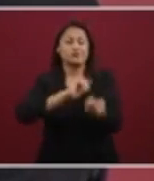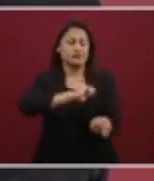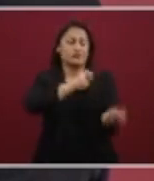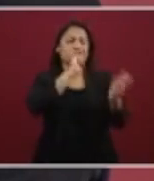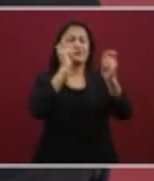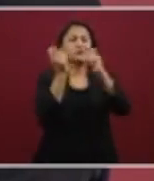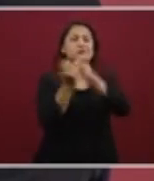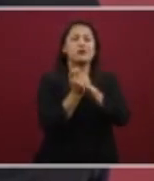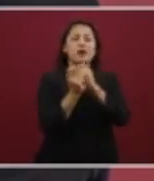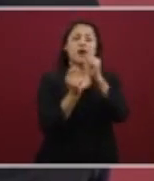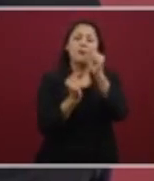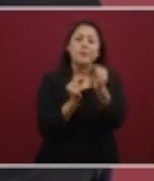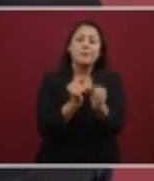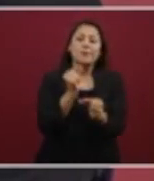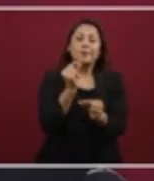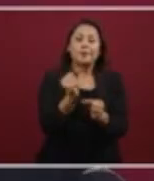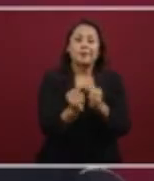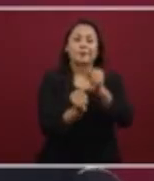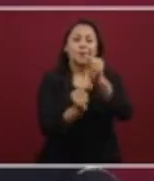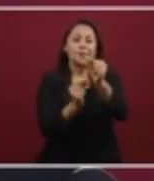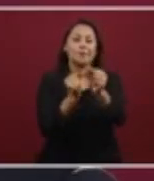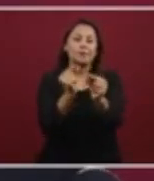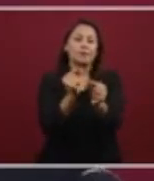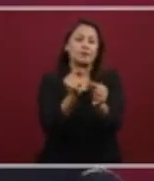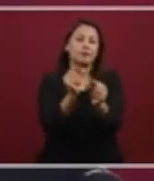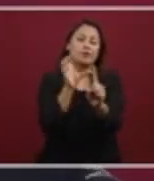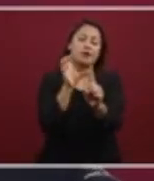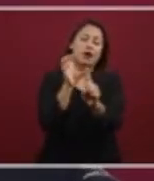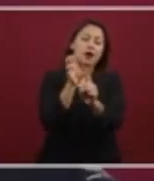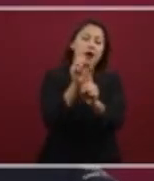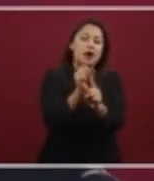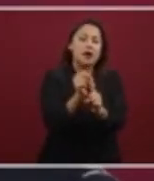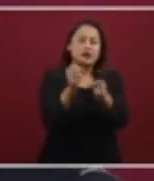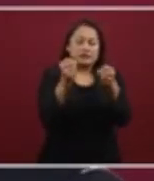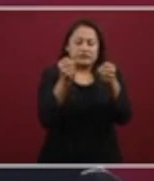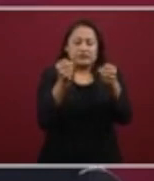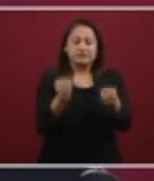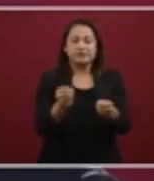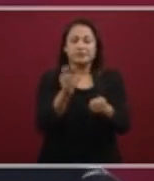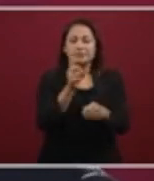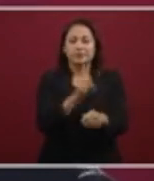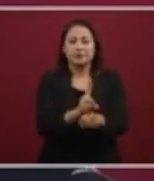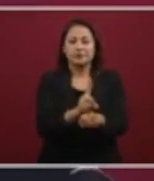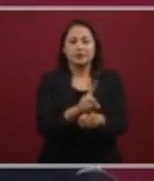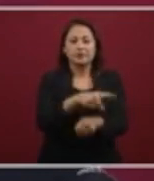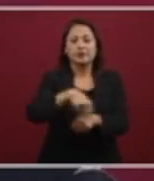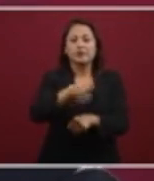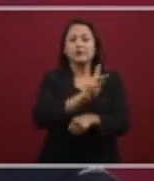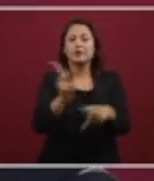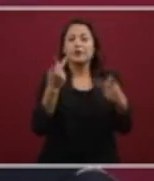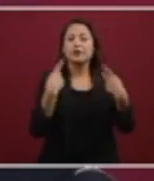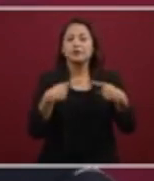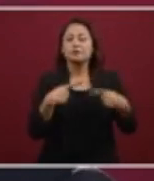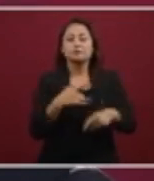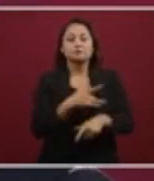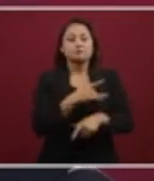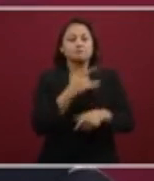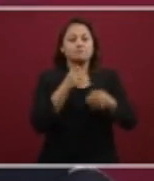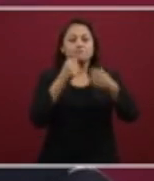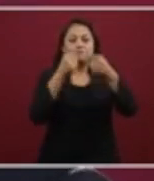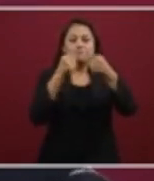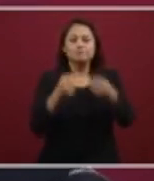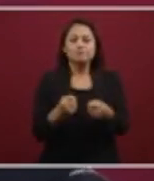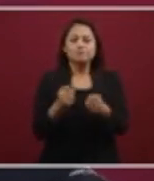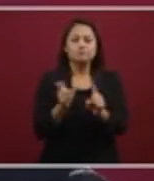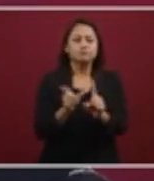para garantizar la seguridad, que el mexicano tenga protección, tenga seguridad, desde que nace